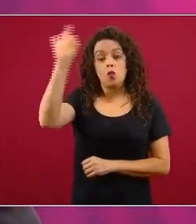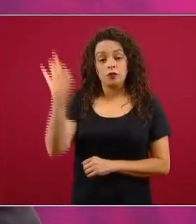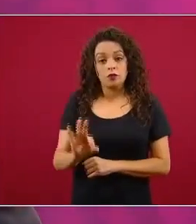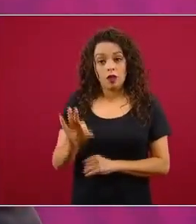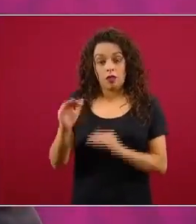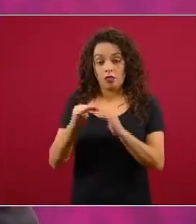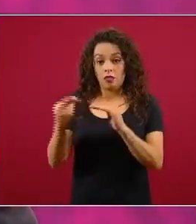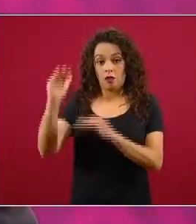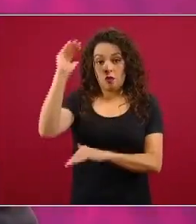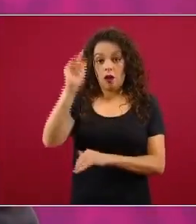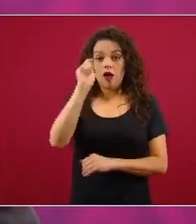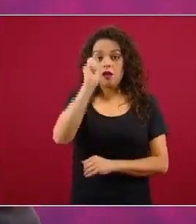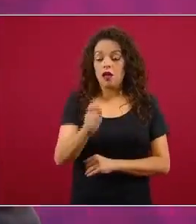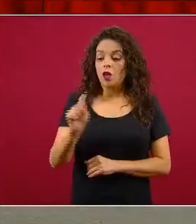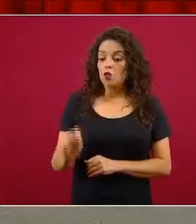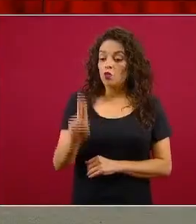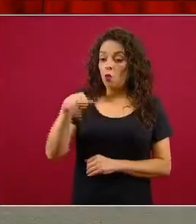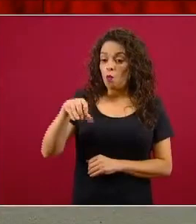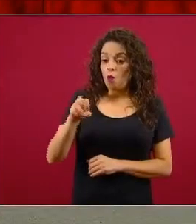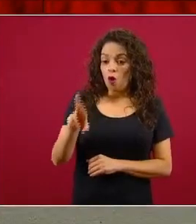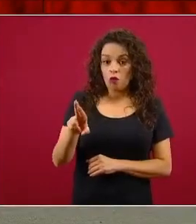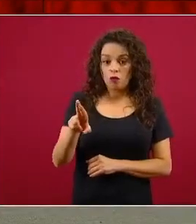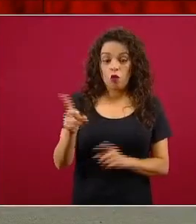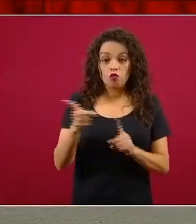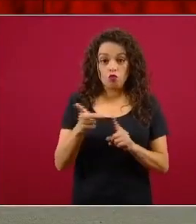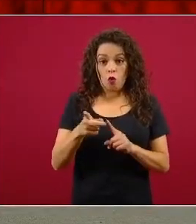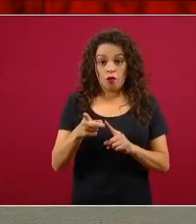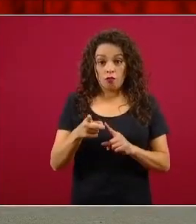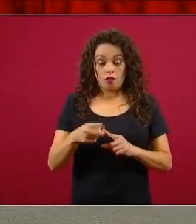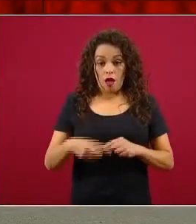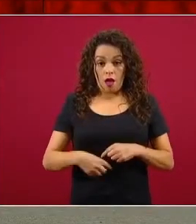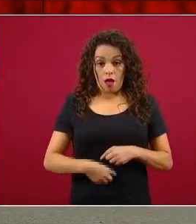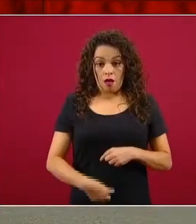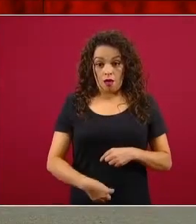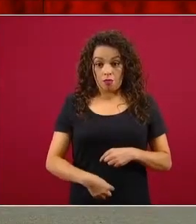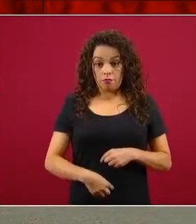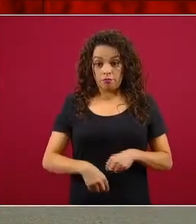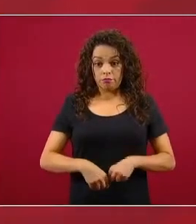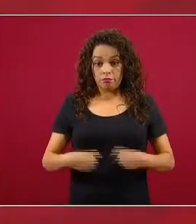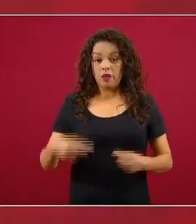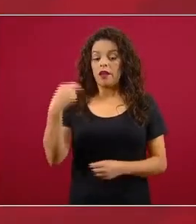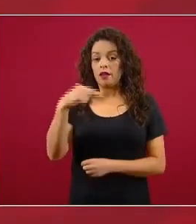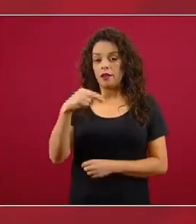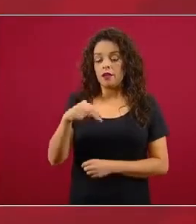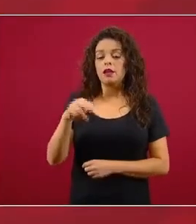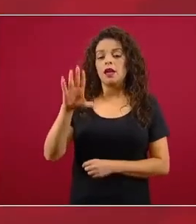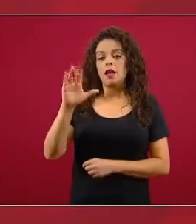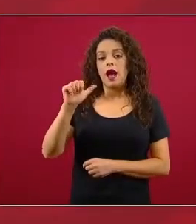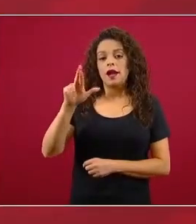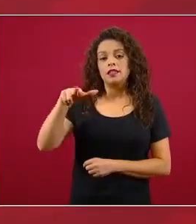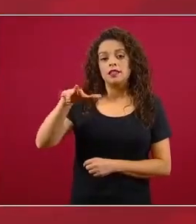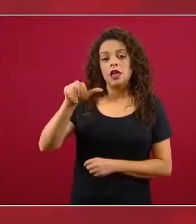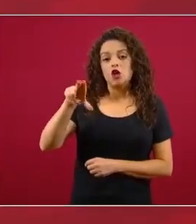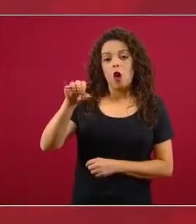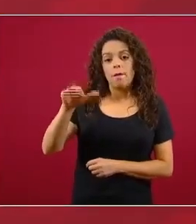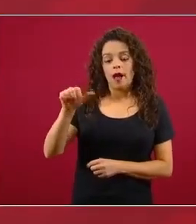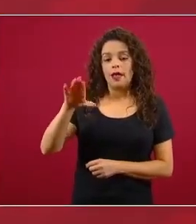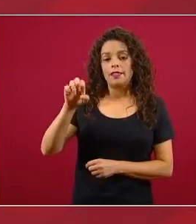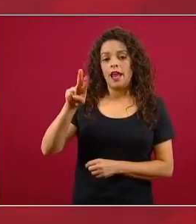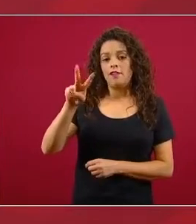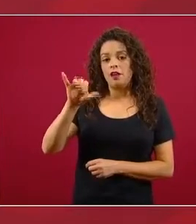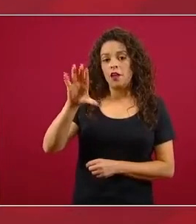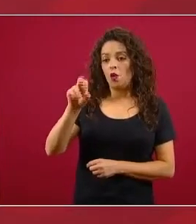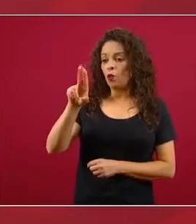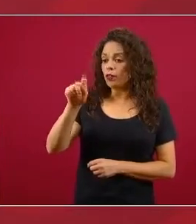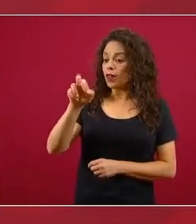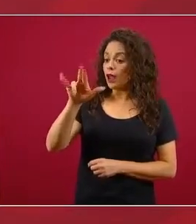los tumores del cuello uterino, el conocido como carcinoma cervicouterino,